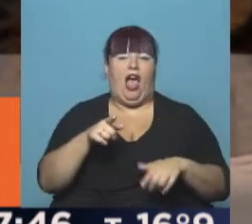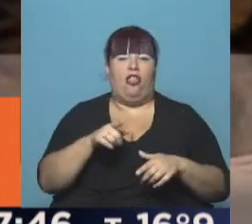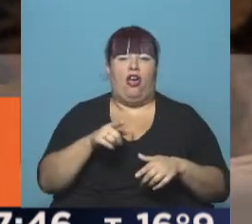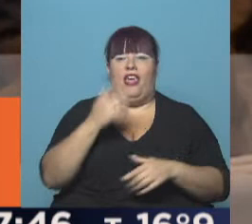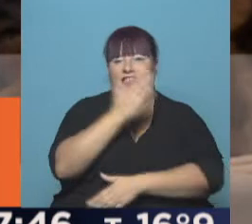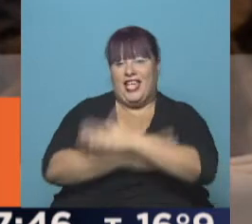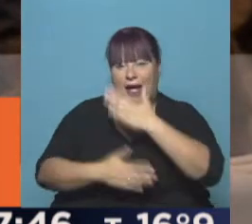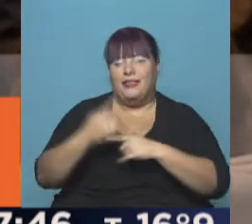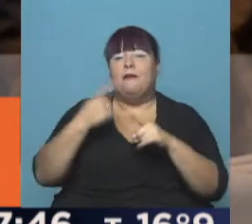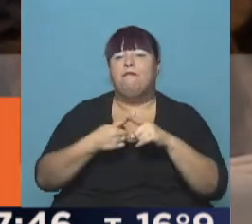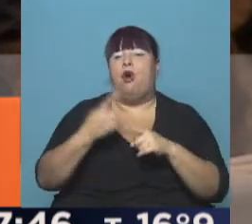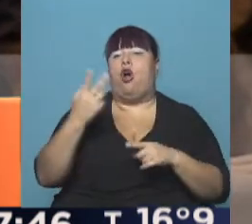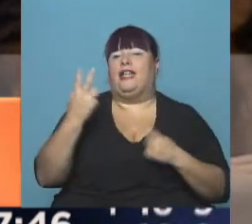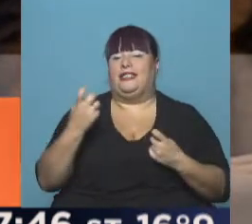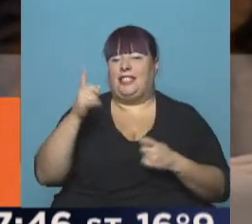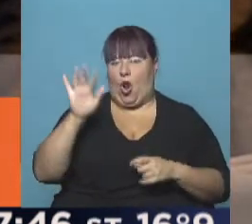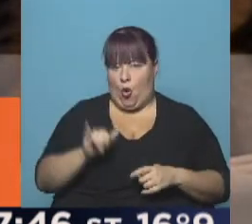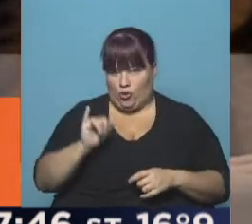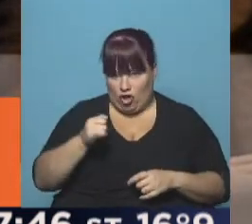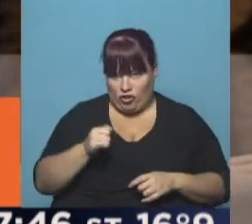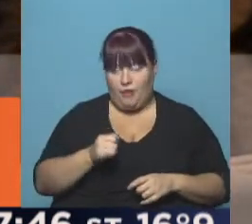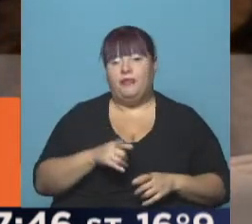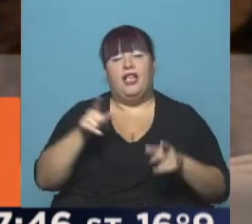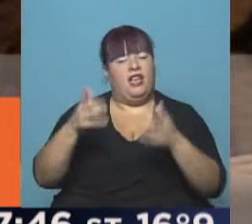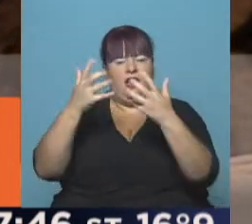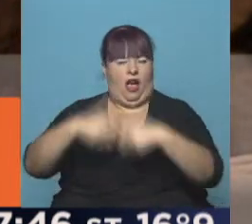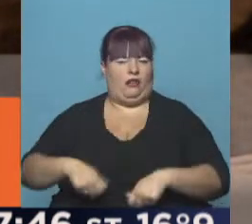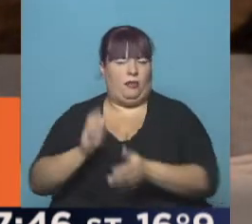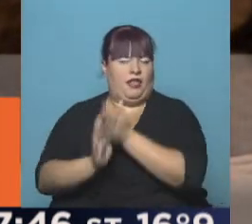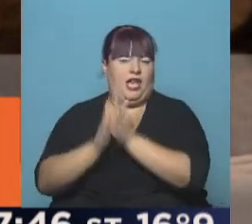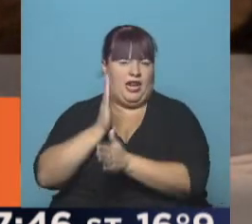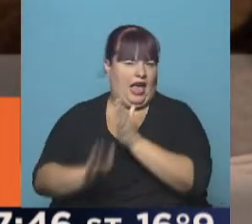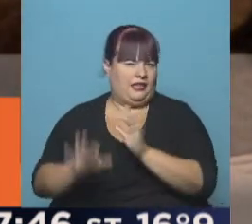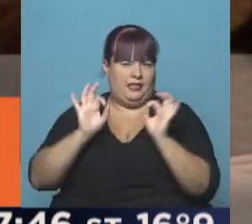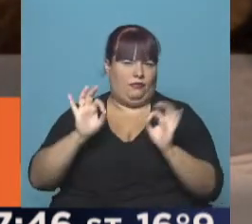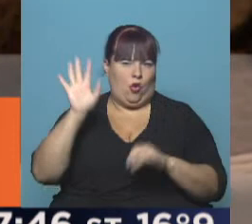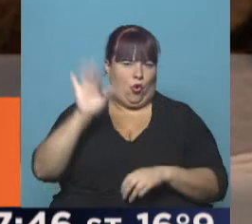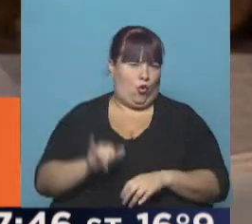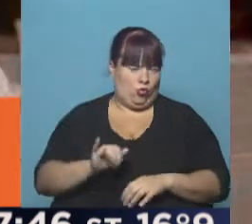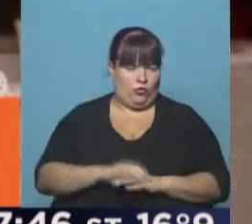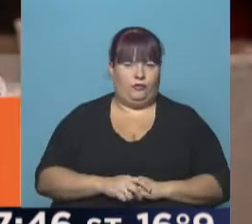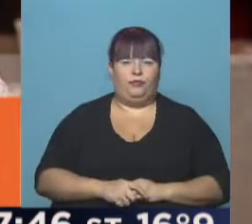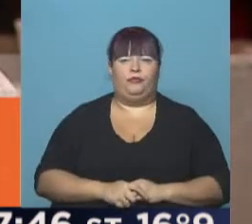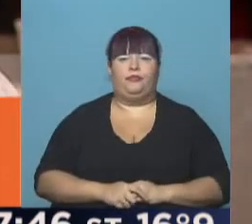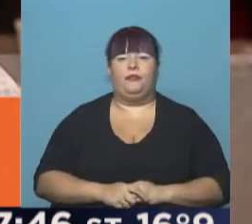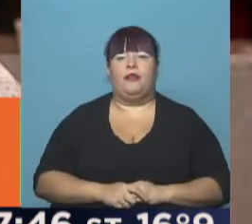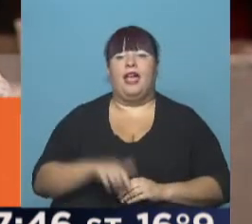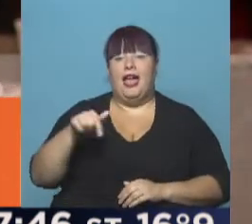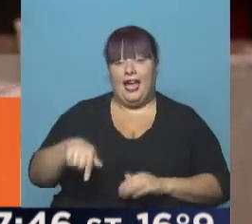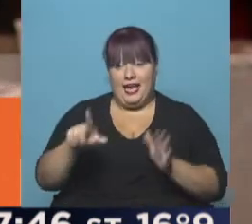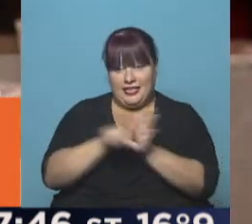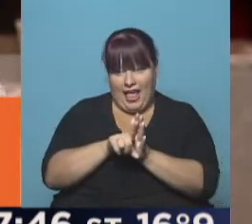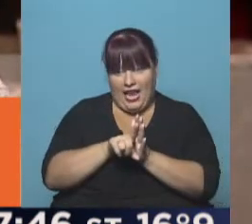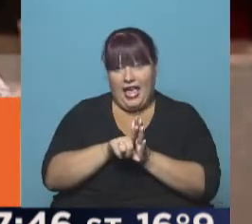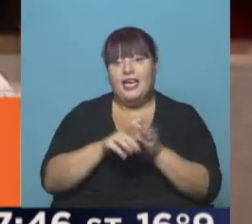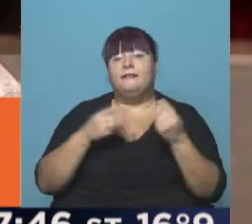de discapacidad por electrodependencia y a partir de eso automáticamente garantiza la gratuidad total del servicio eléctrico. Y esta ley